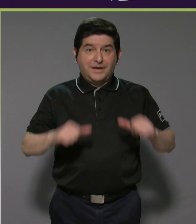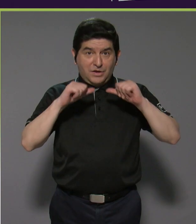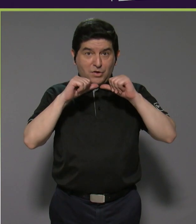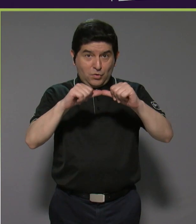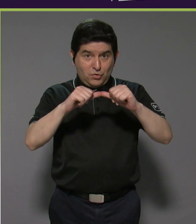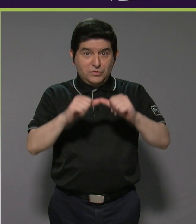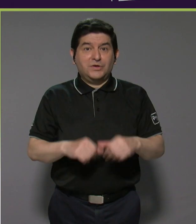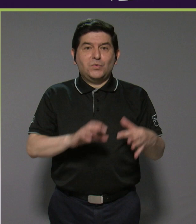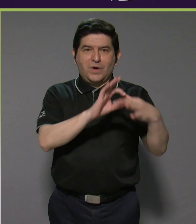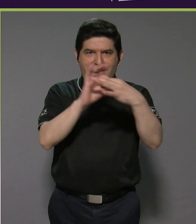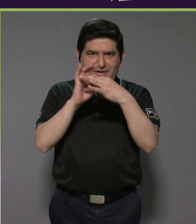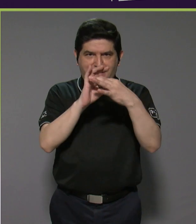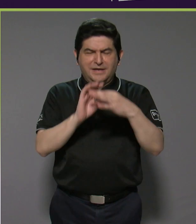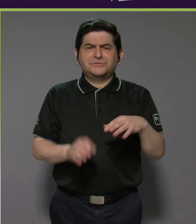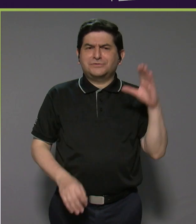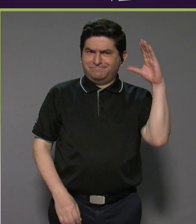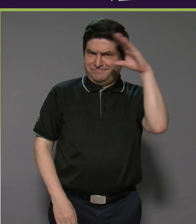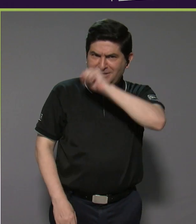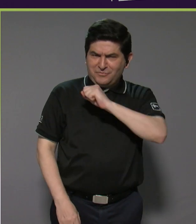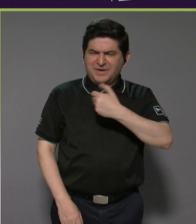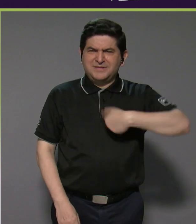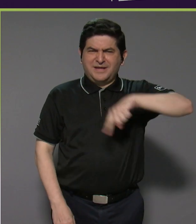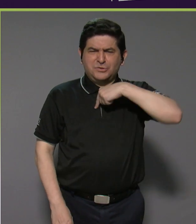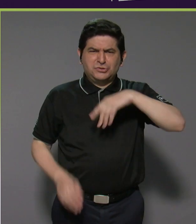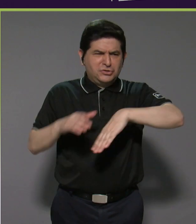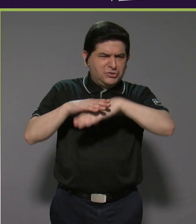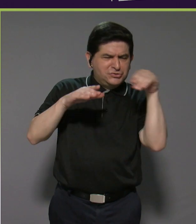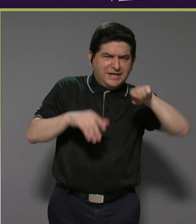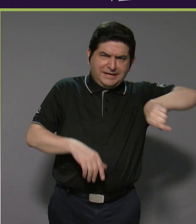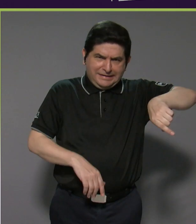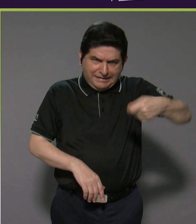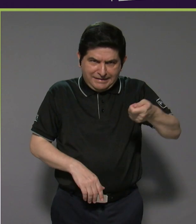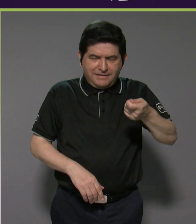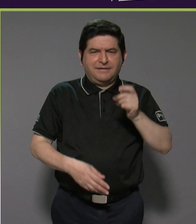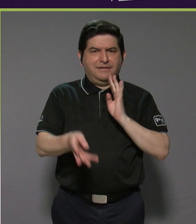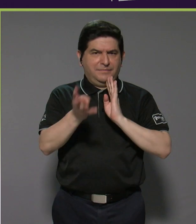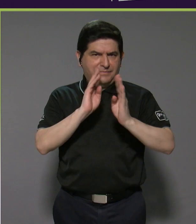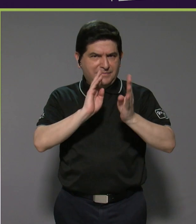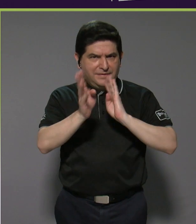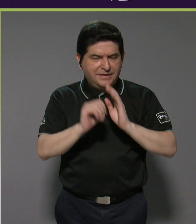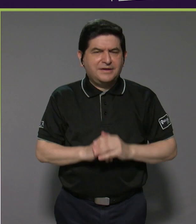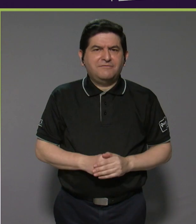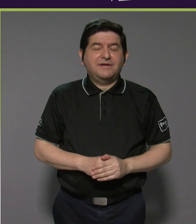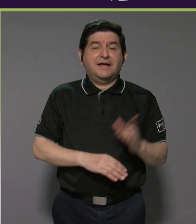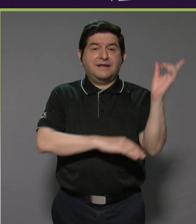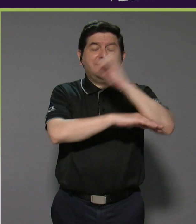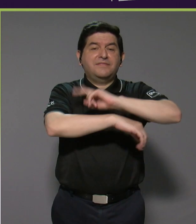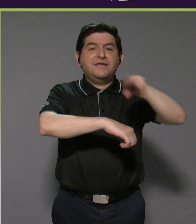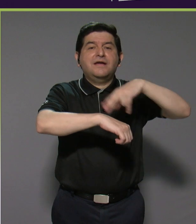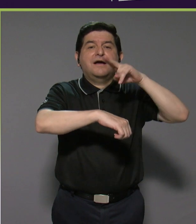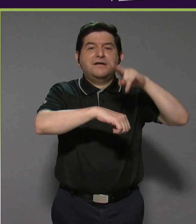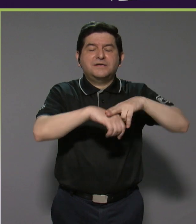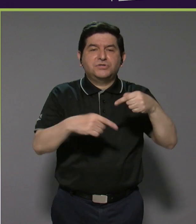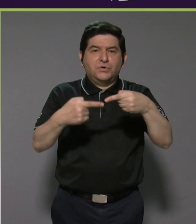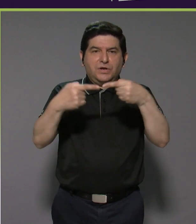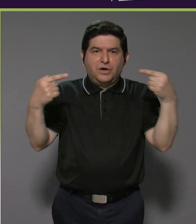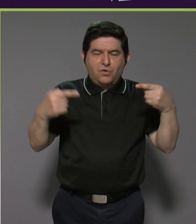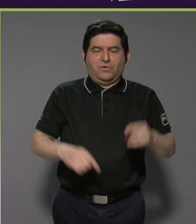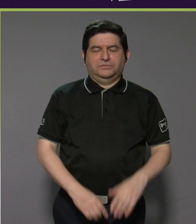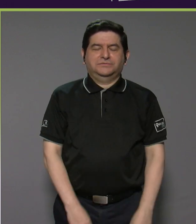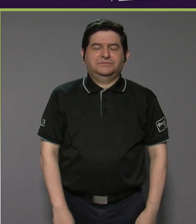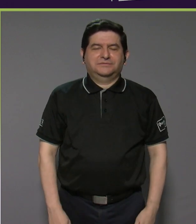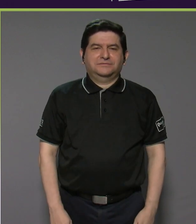Continuamos con más de Nexos y como podrán notar, nos salimos del estudio para conversar sobre el Día Nacional contra